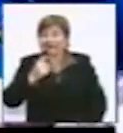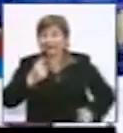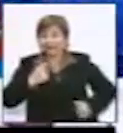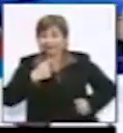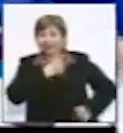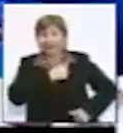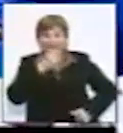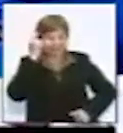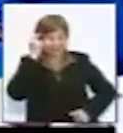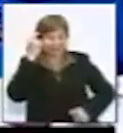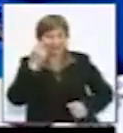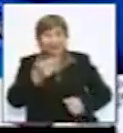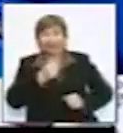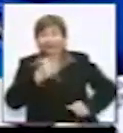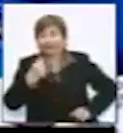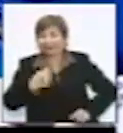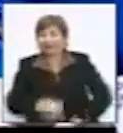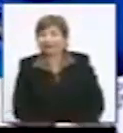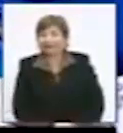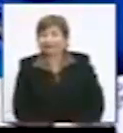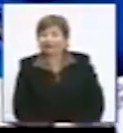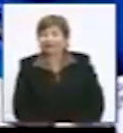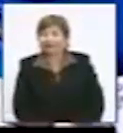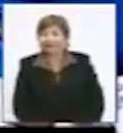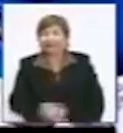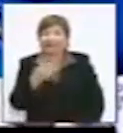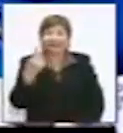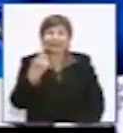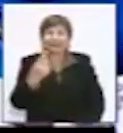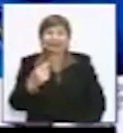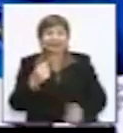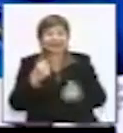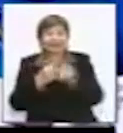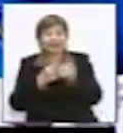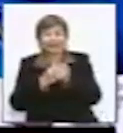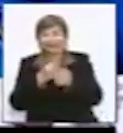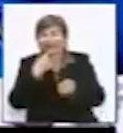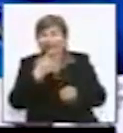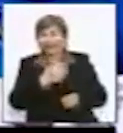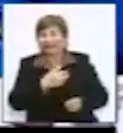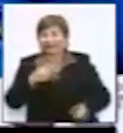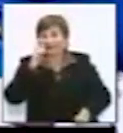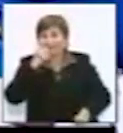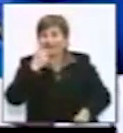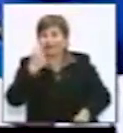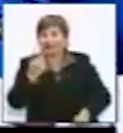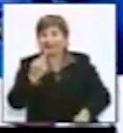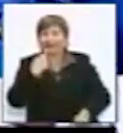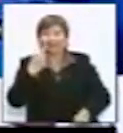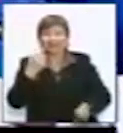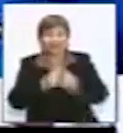los únicos que apoyan esa actitud del presidente Vizcarra son los que los han perseguido por años políticamente con